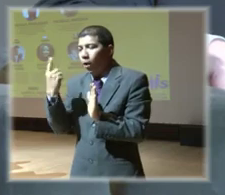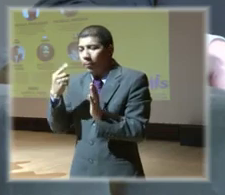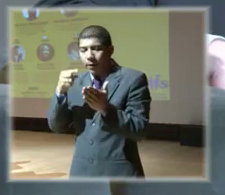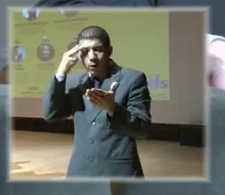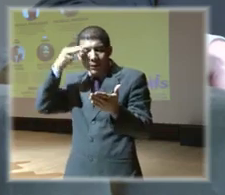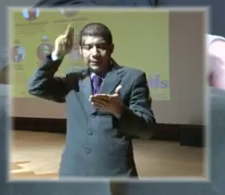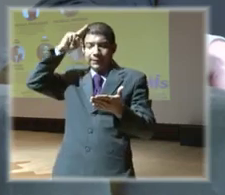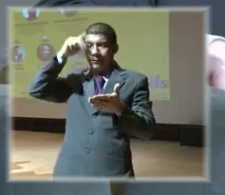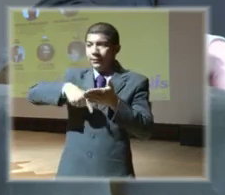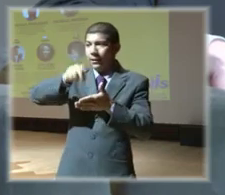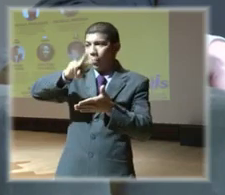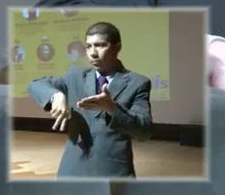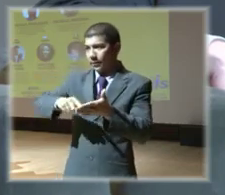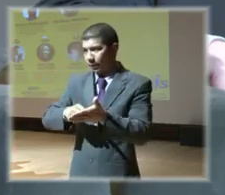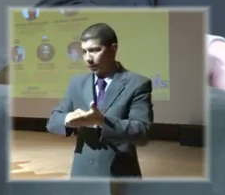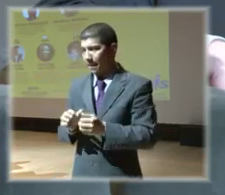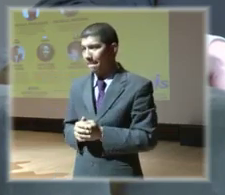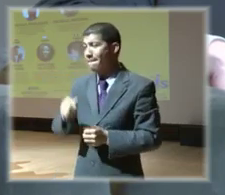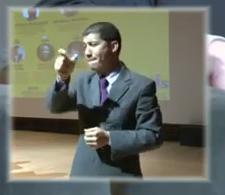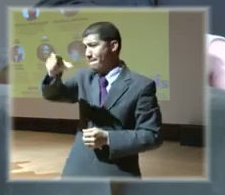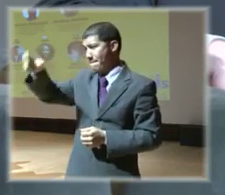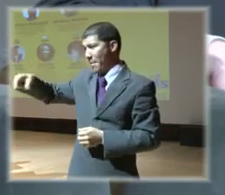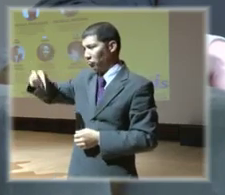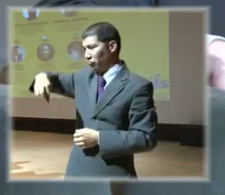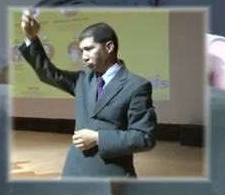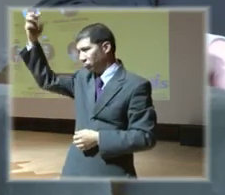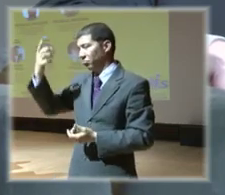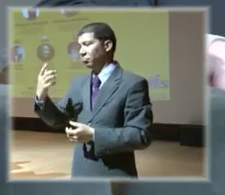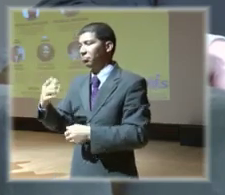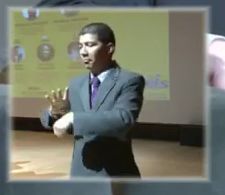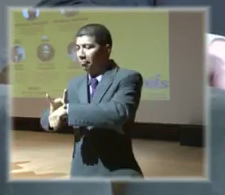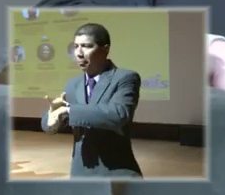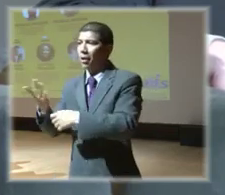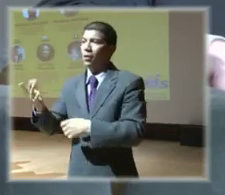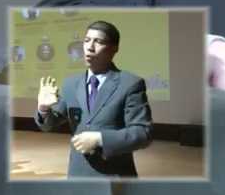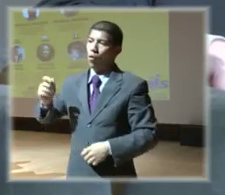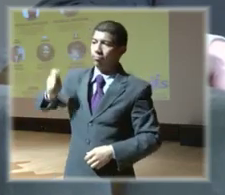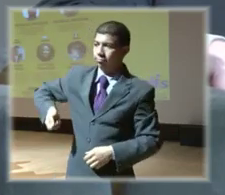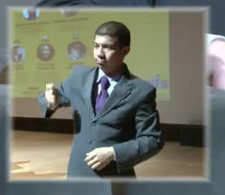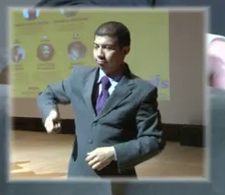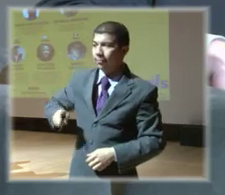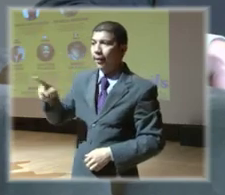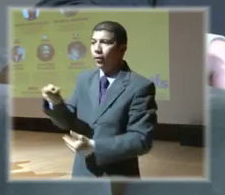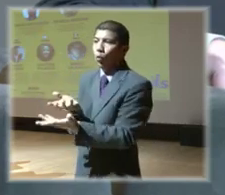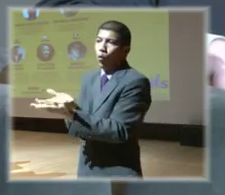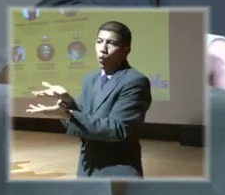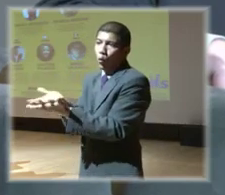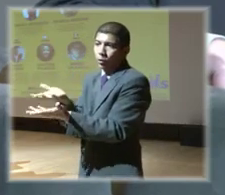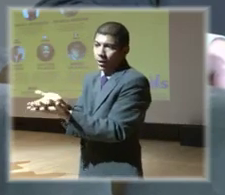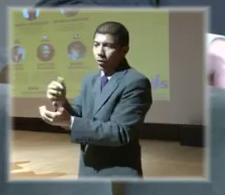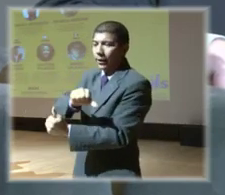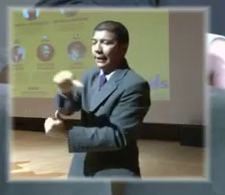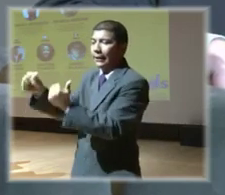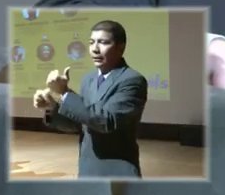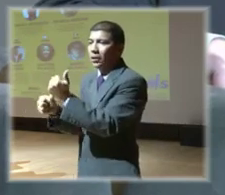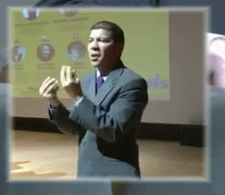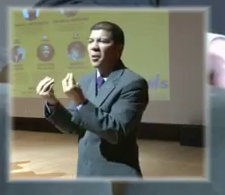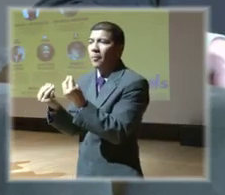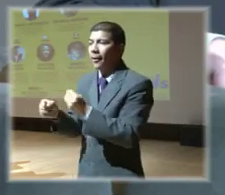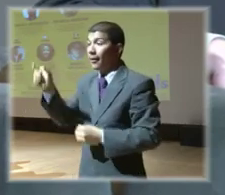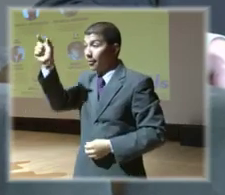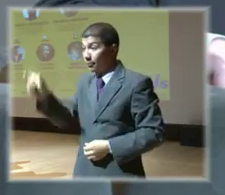casos de familias a quienes profesionales de la salud o del derecho recomiendan la interdicción para efectos de esterilizar a sus hijos